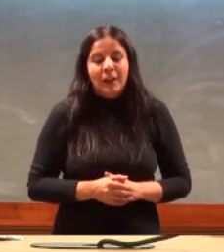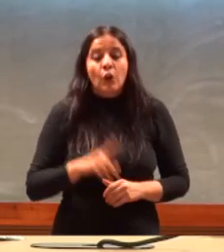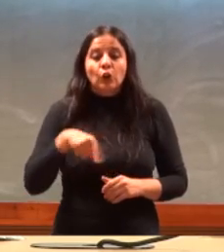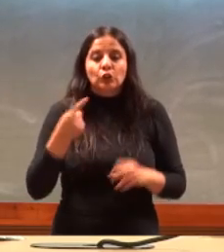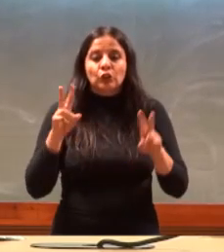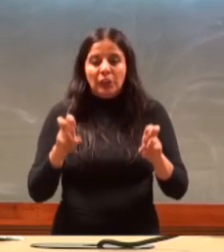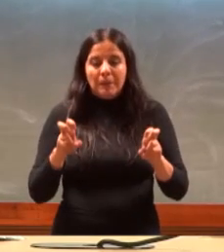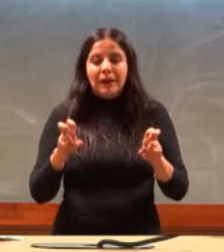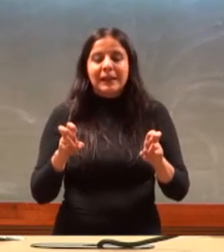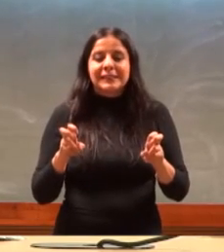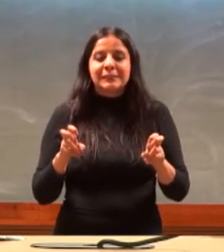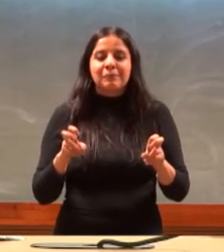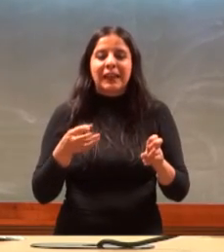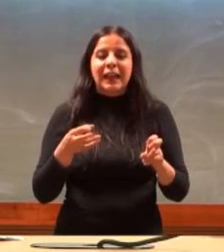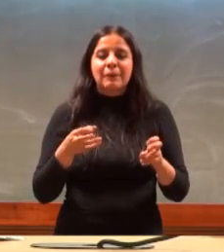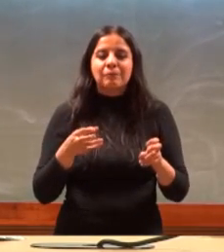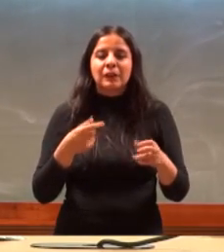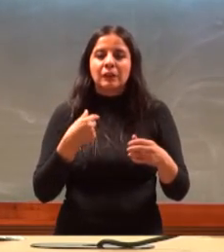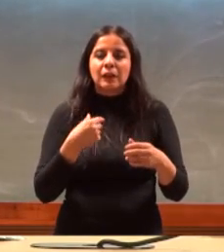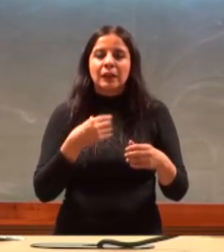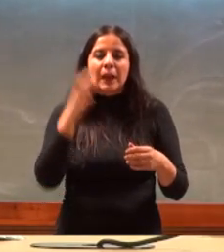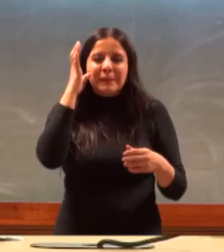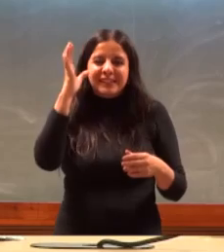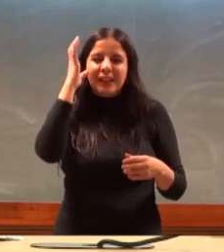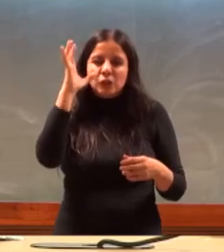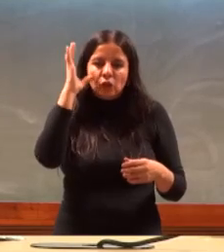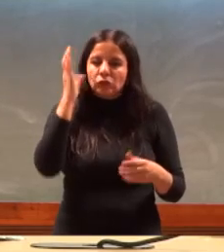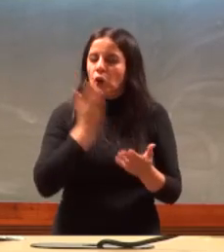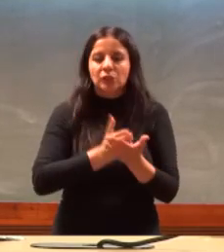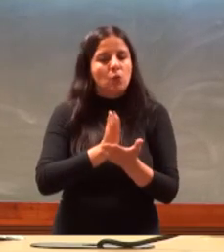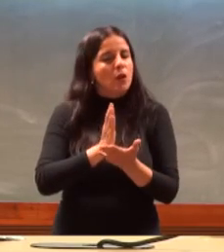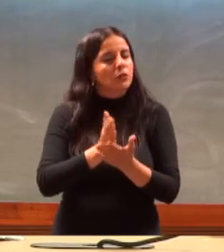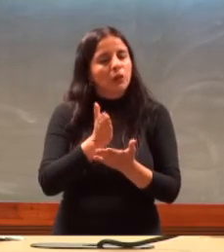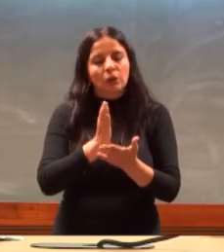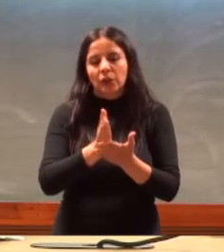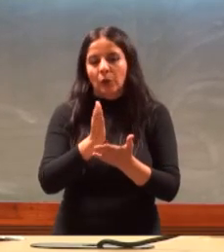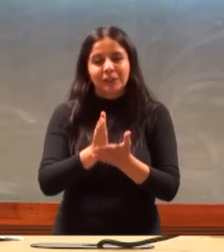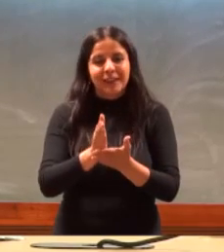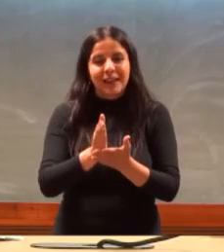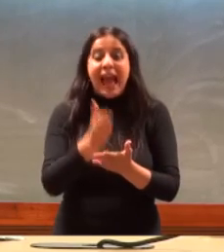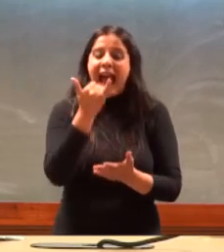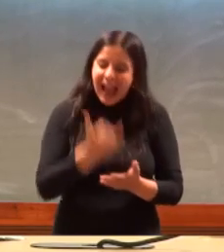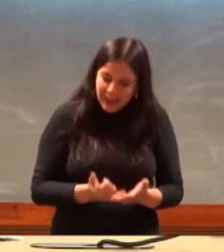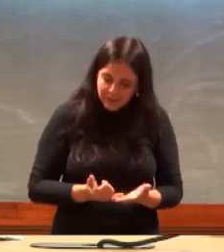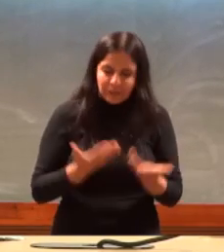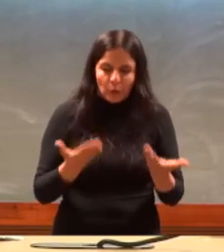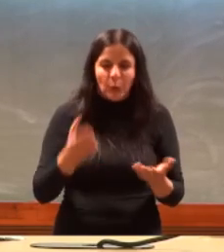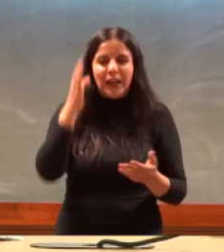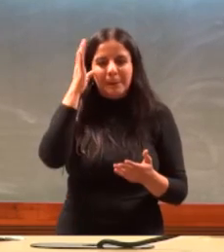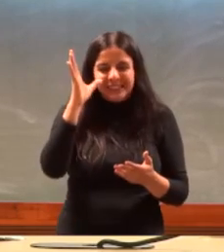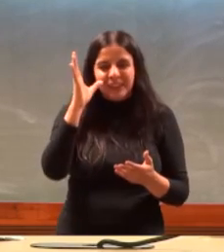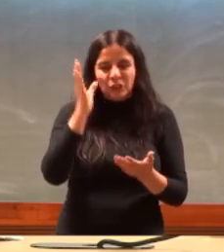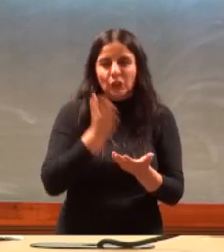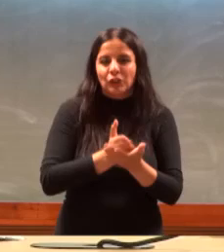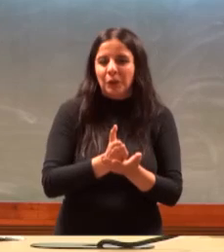de interés si bien la secretaría de extensión tiene un programa de formación continua esa formación continua en realidad es para afuera no es una formación continua para dentro y